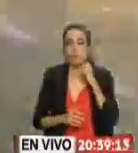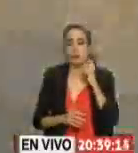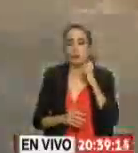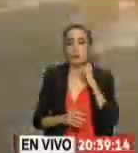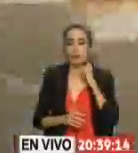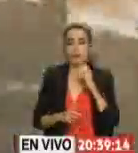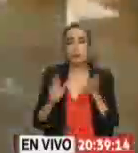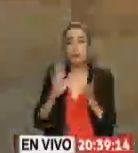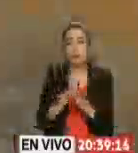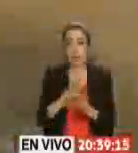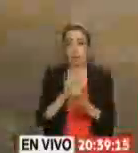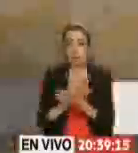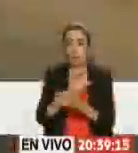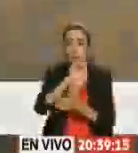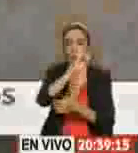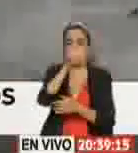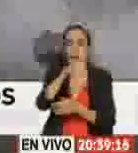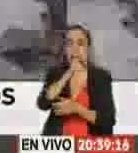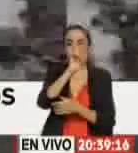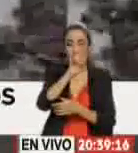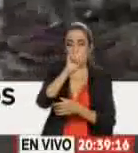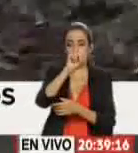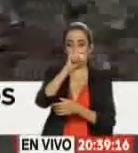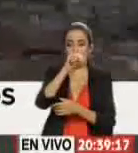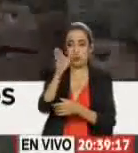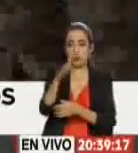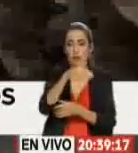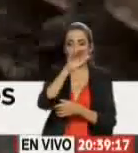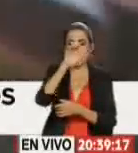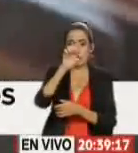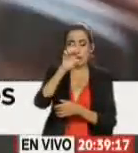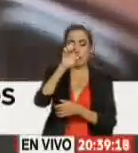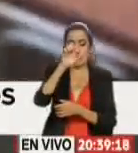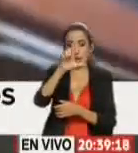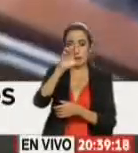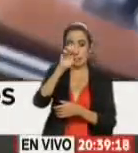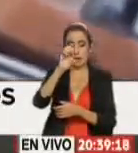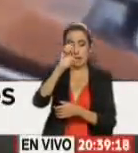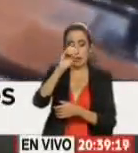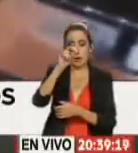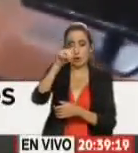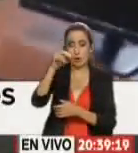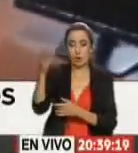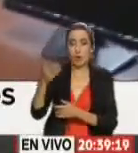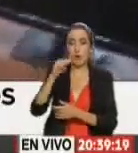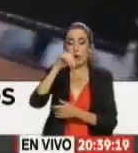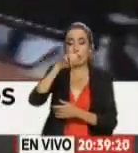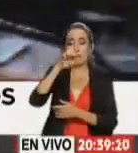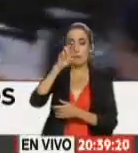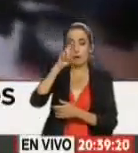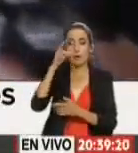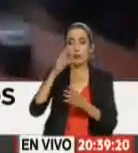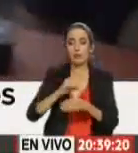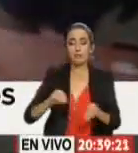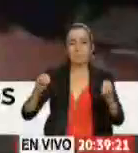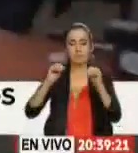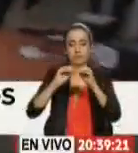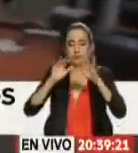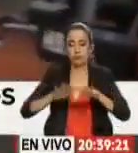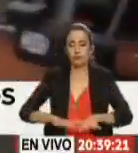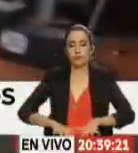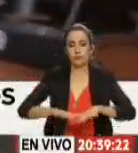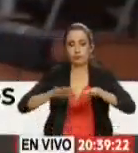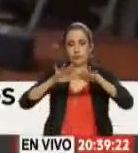La escuela Juan León Mera, en el recinto Los Sauces, en el cantón Salitre, amaneció anegada, mientras maestros retiraban